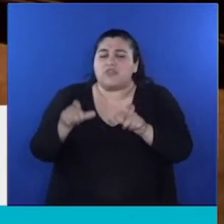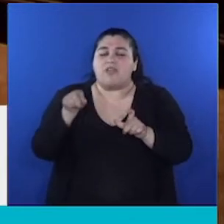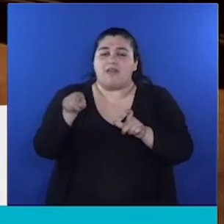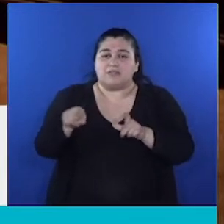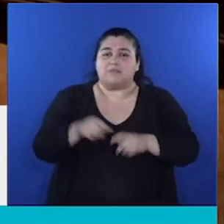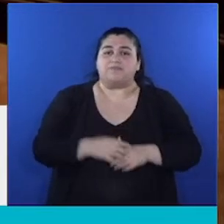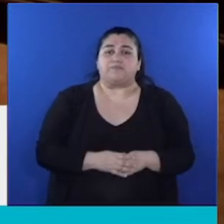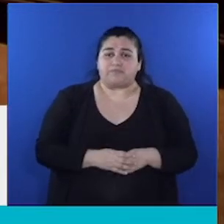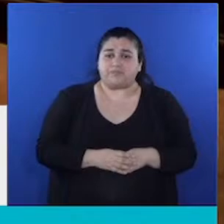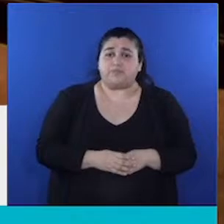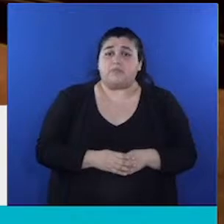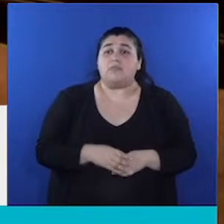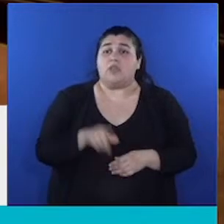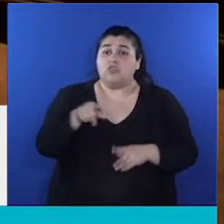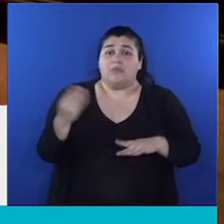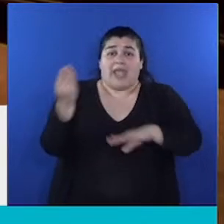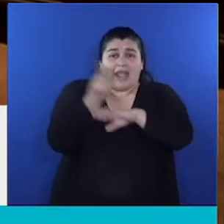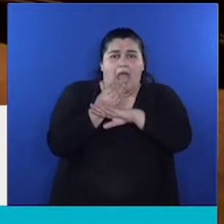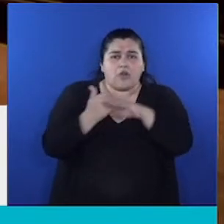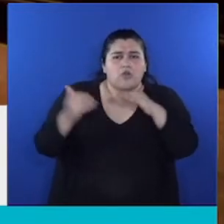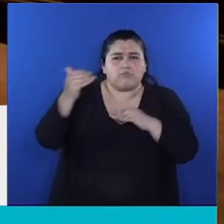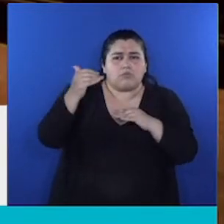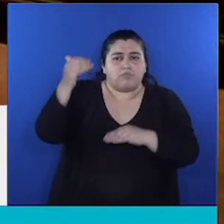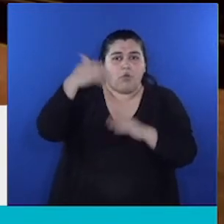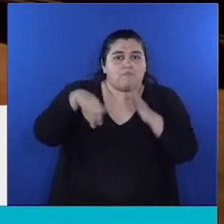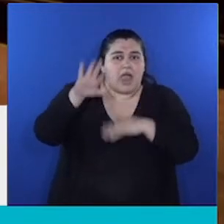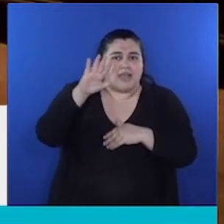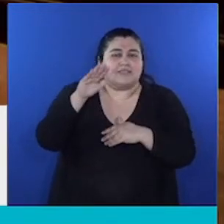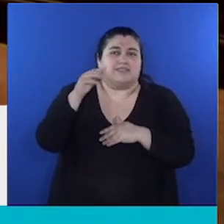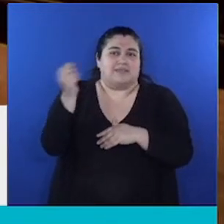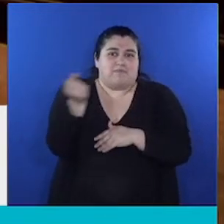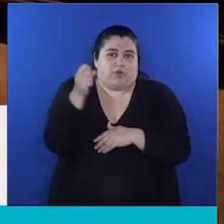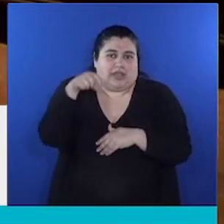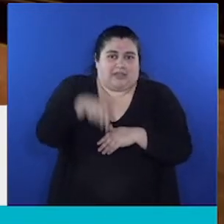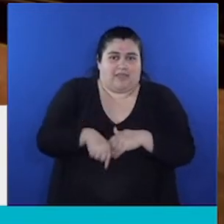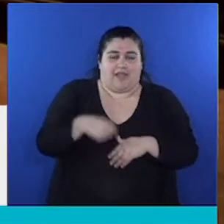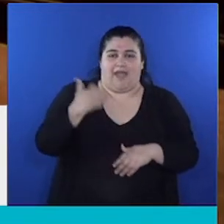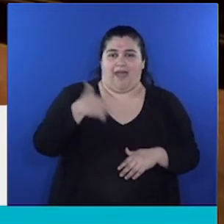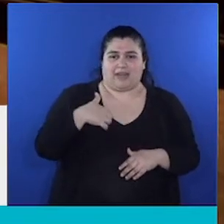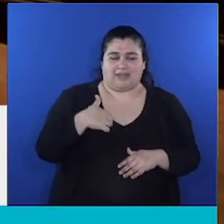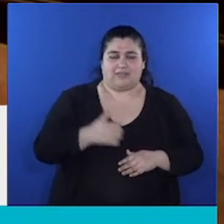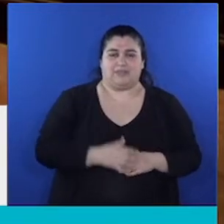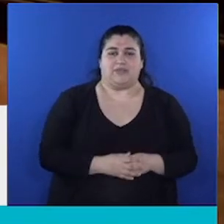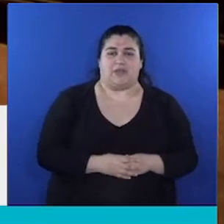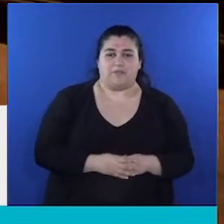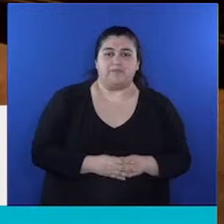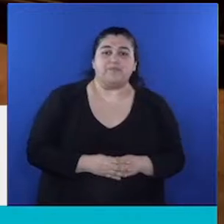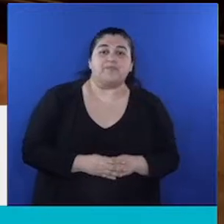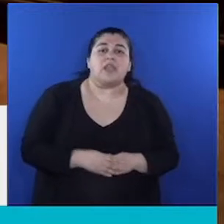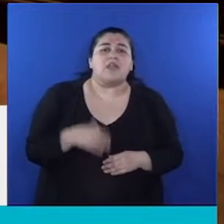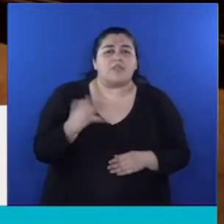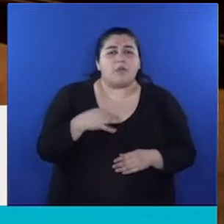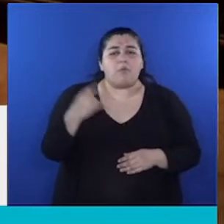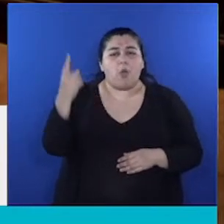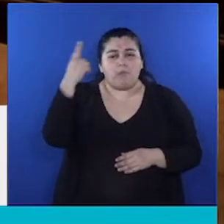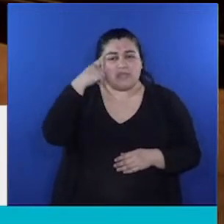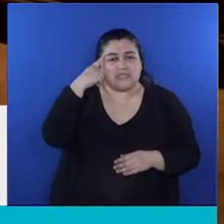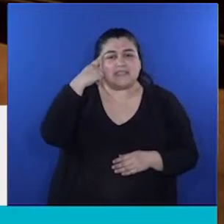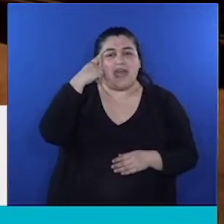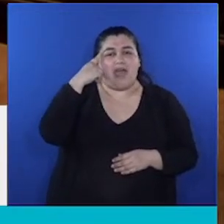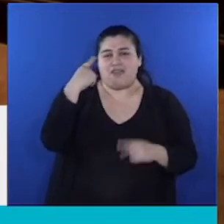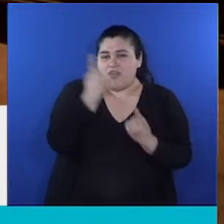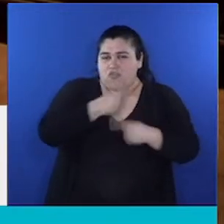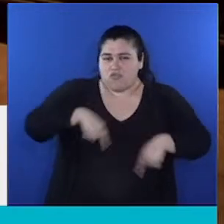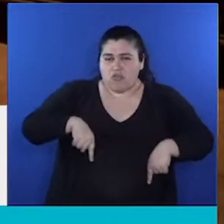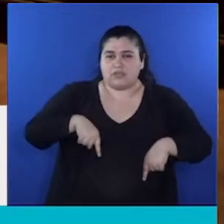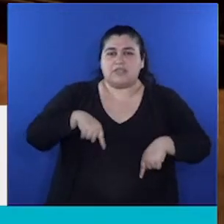de los cargos más importantes en nuestro país. La verdad que pensar todo lo que han mantenido durante